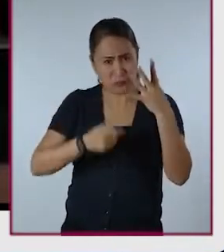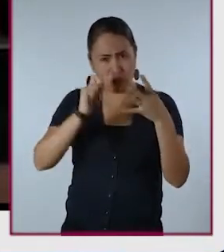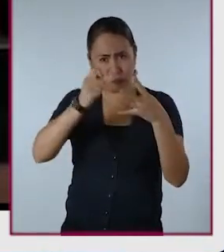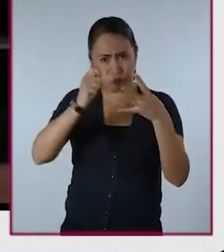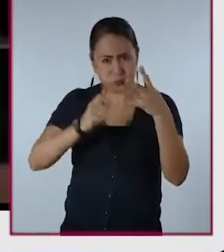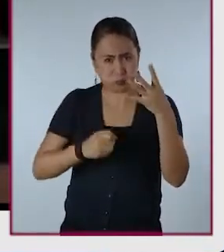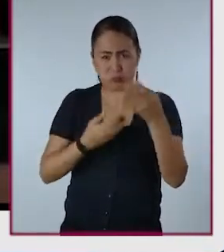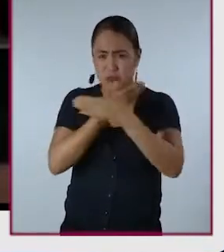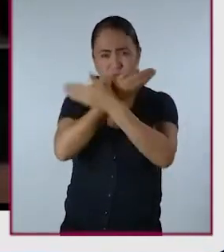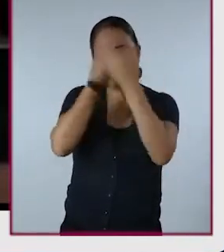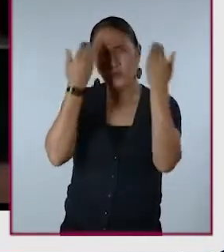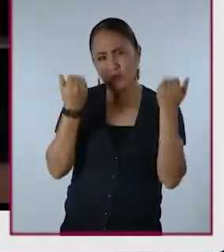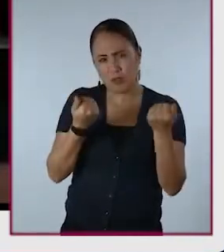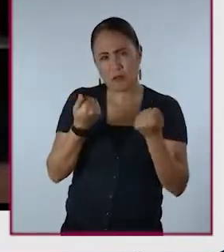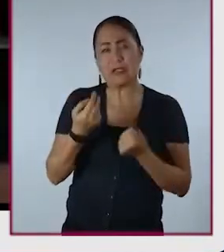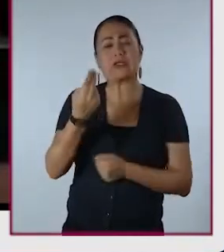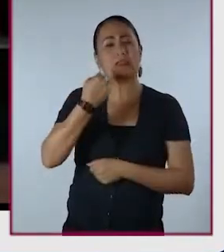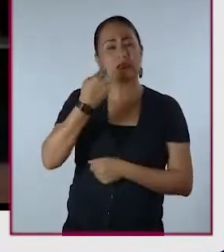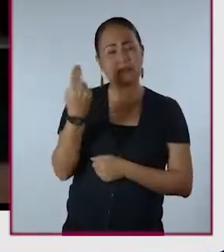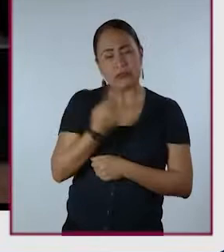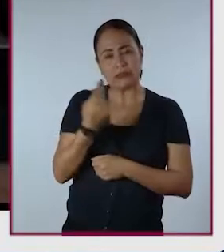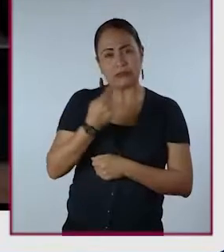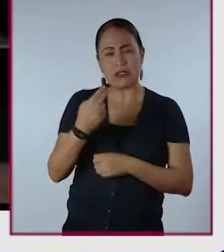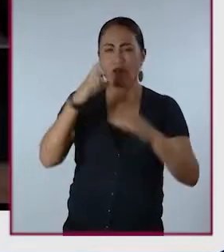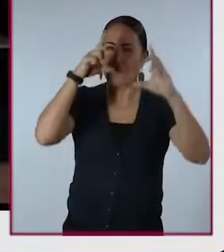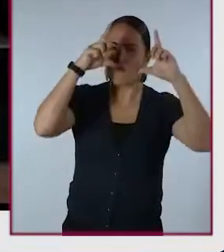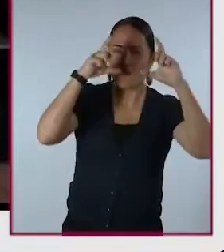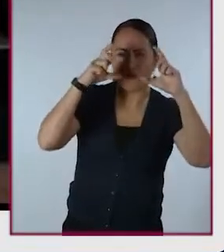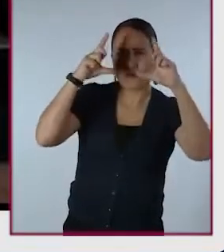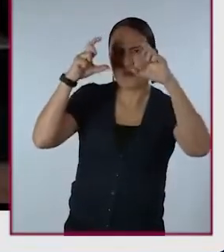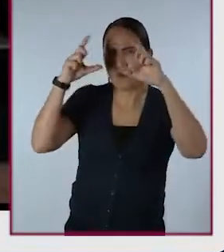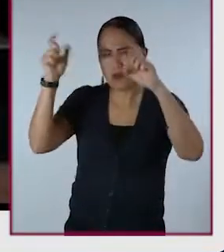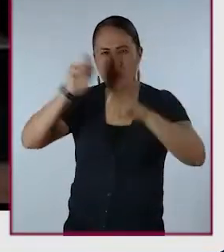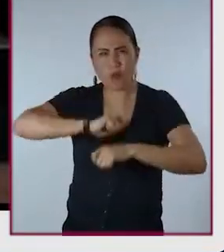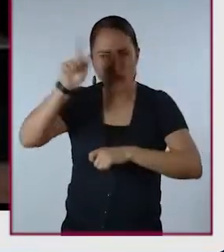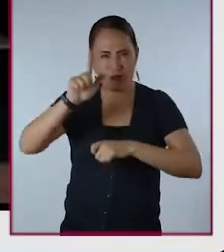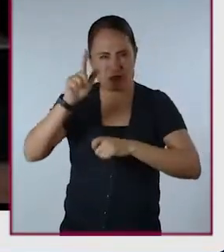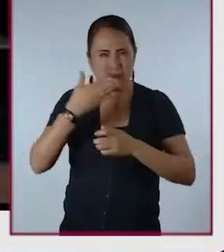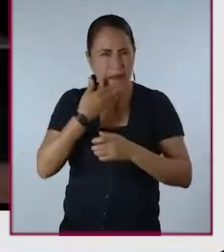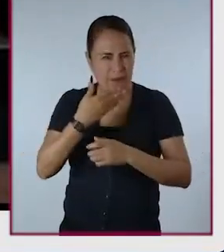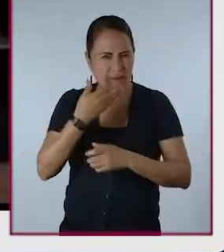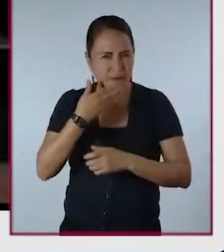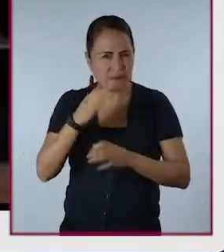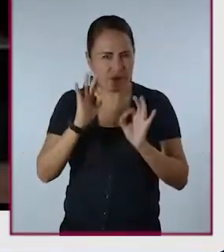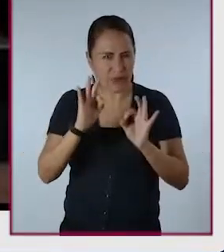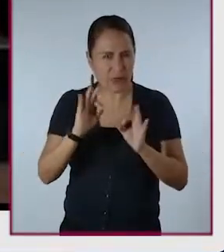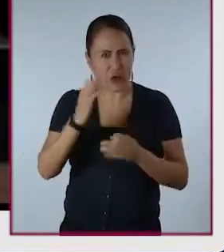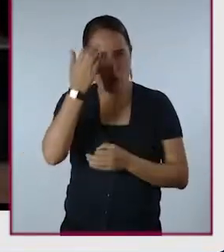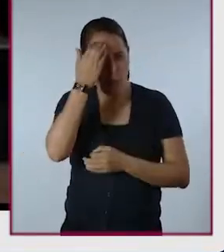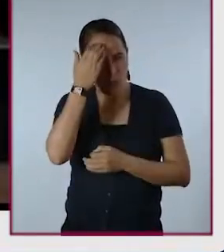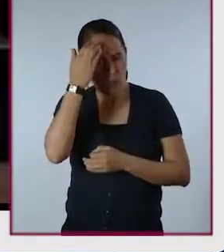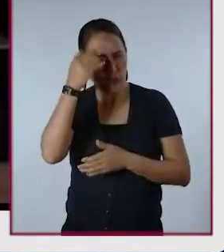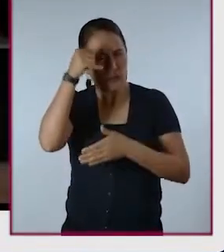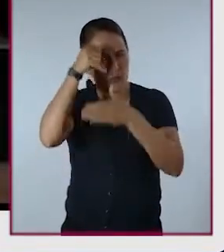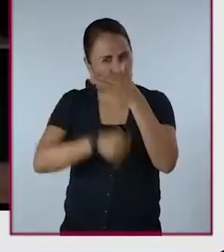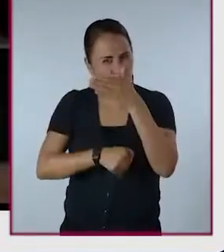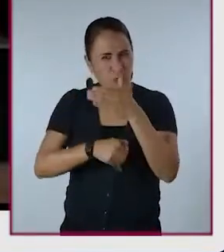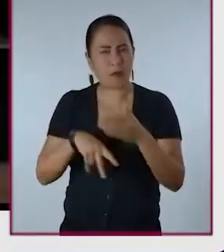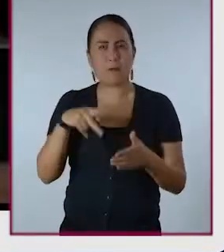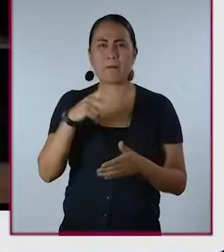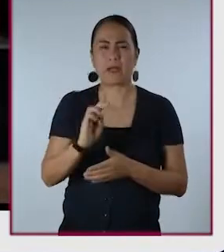fotografía tradicional porque la cámara funciona igual. Pero lo importante es cuántos millones